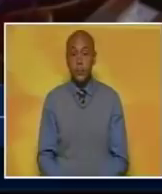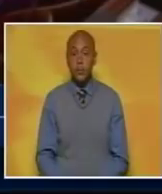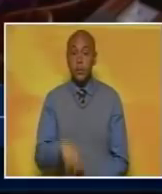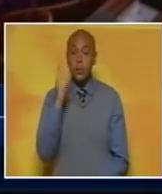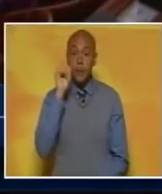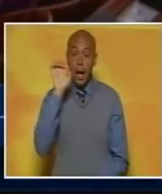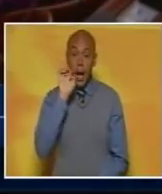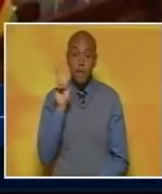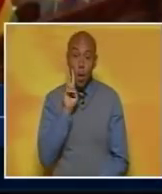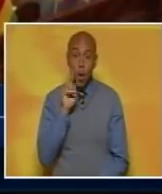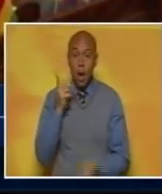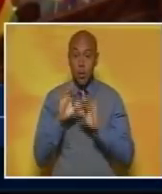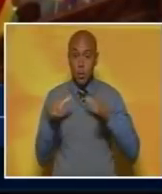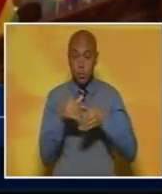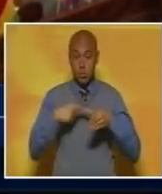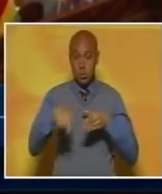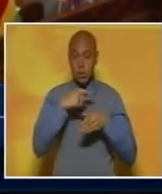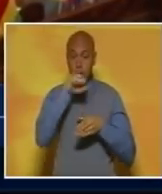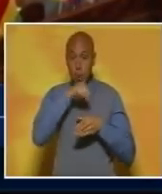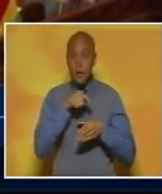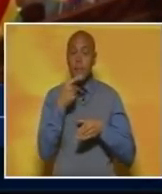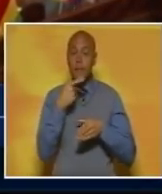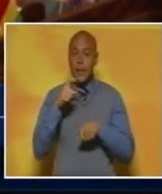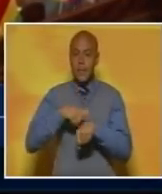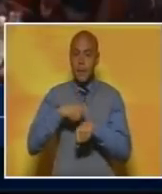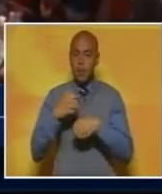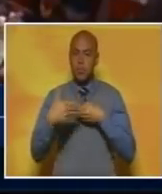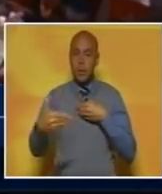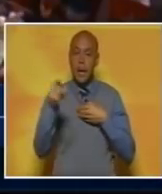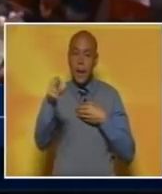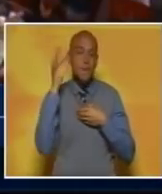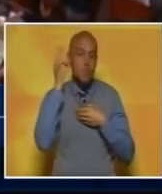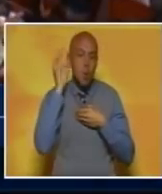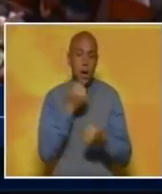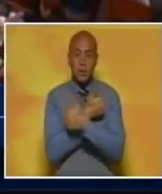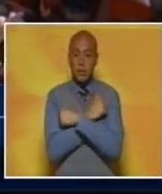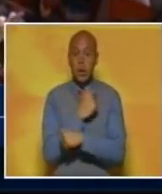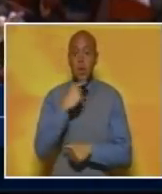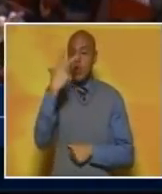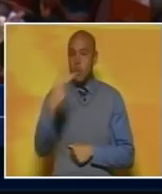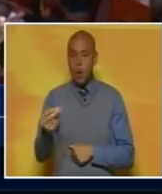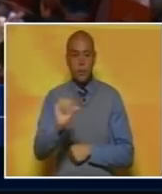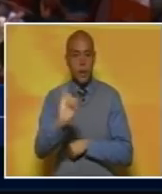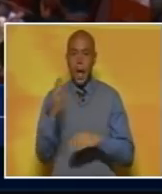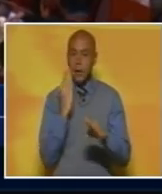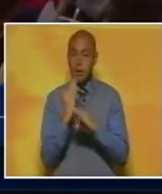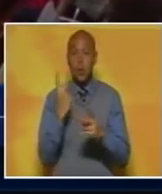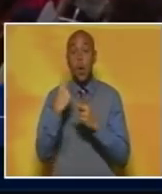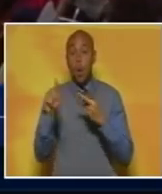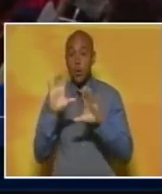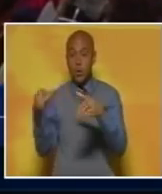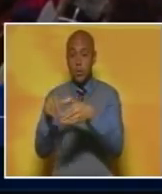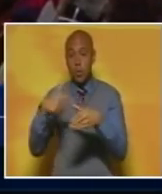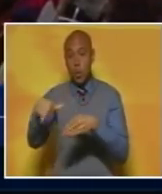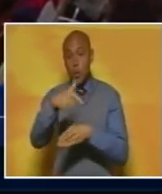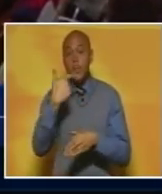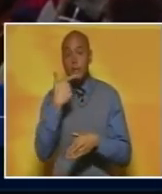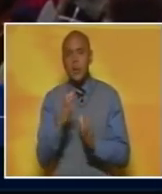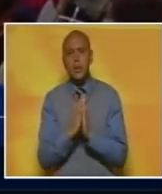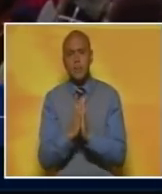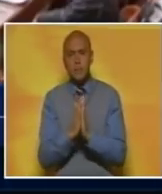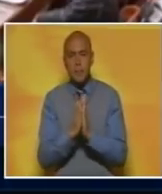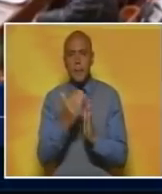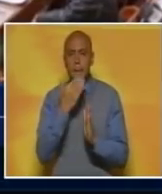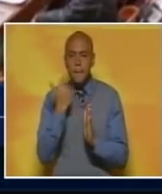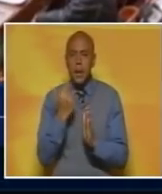Evo Morales han exigido que no se prorrogue el mandato de Áñez, mientras que otros contrarios al exgobernante pedían lo